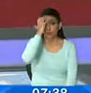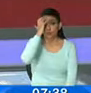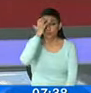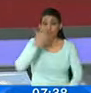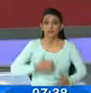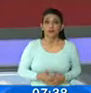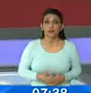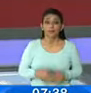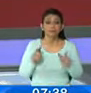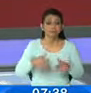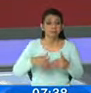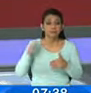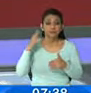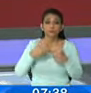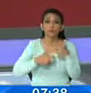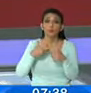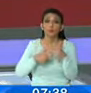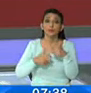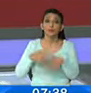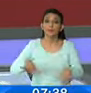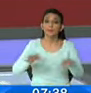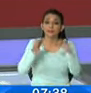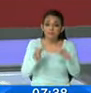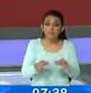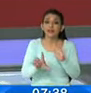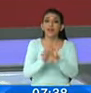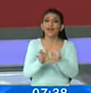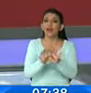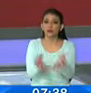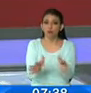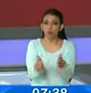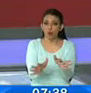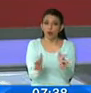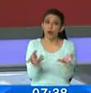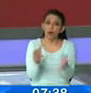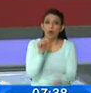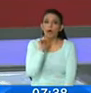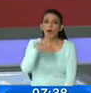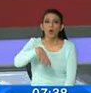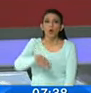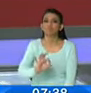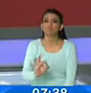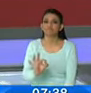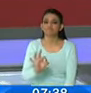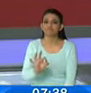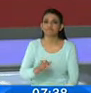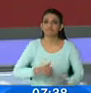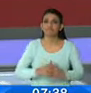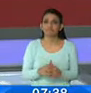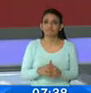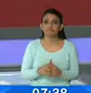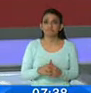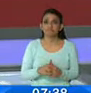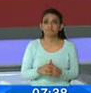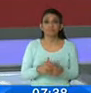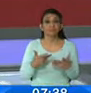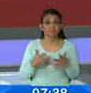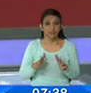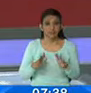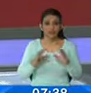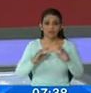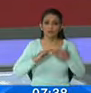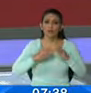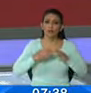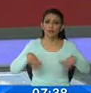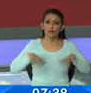principal problema la regularización que tiene el barrio y también la falta de agua potable. Techo para mi país ya está trabajando con esta